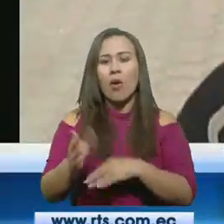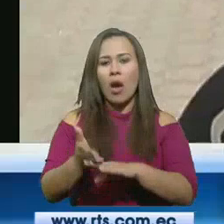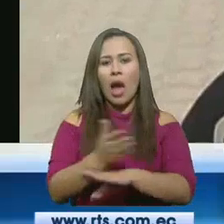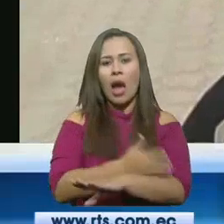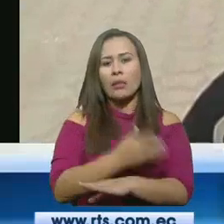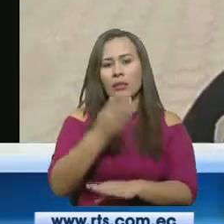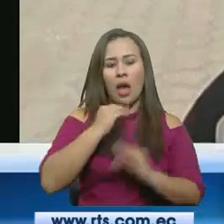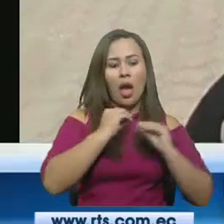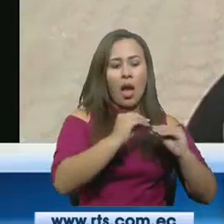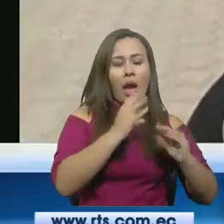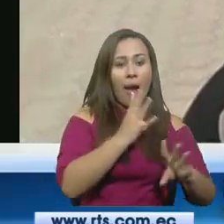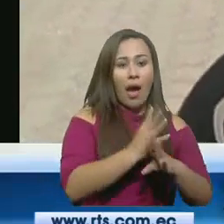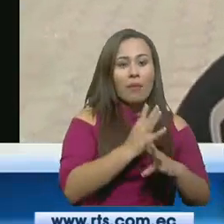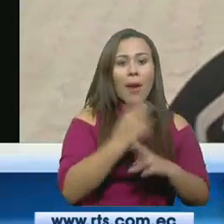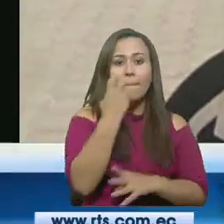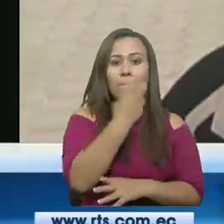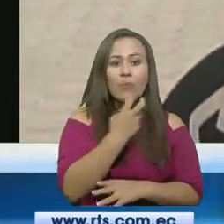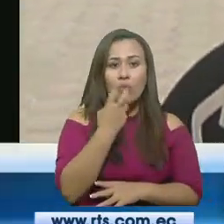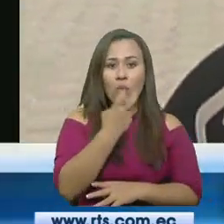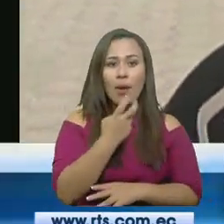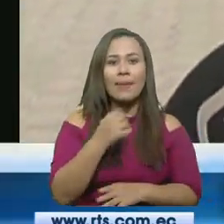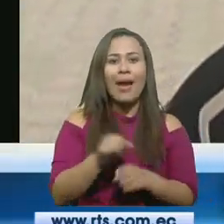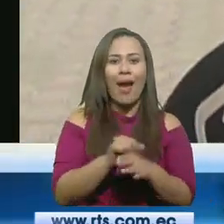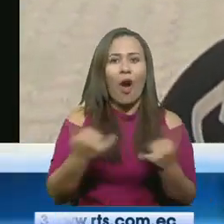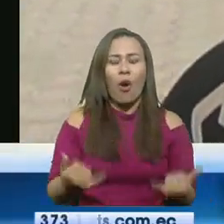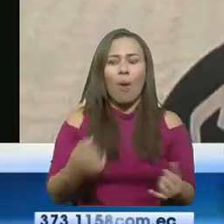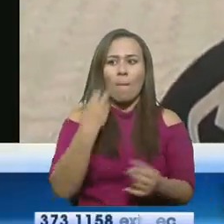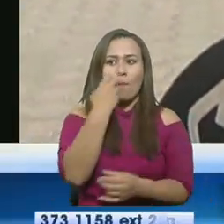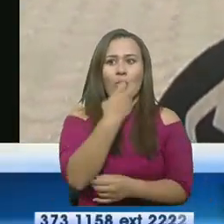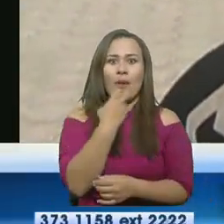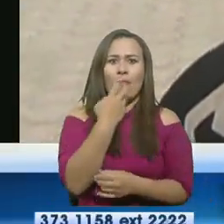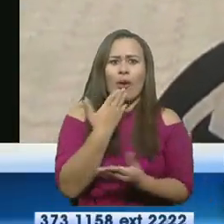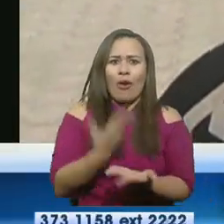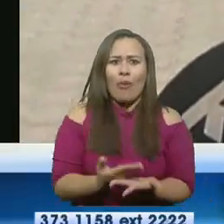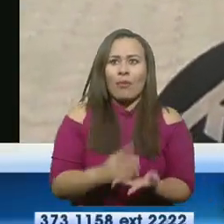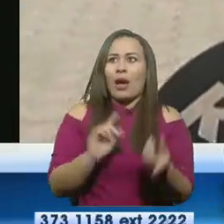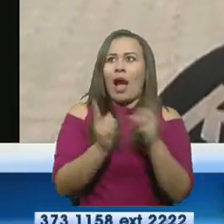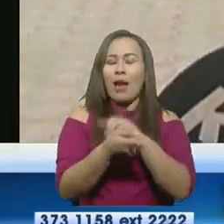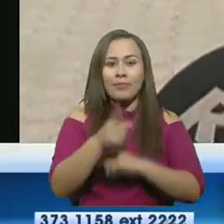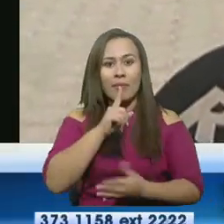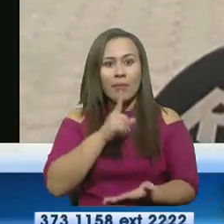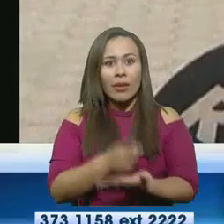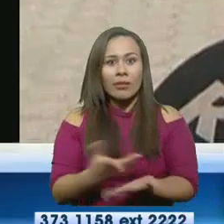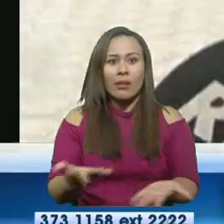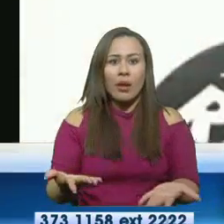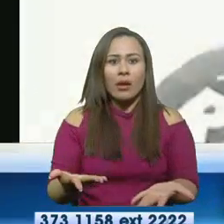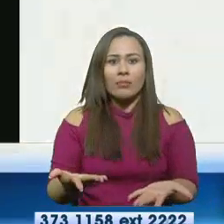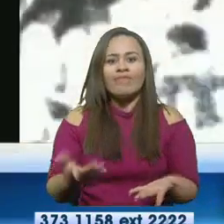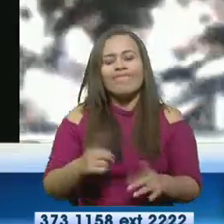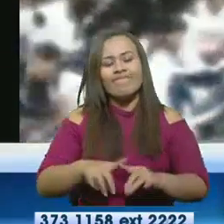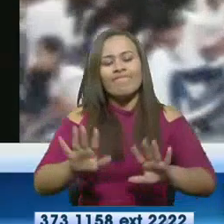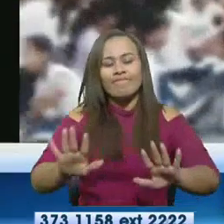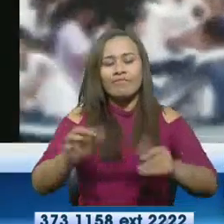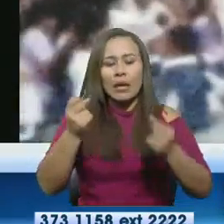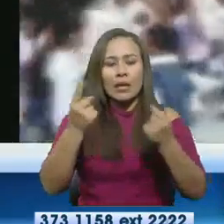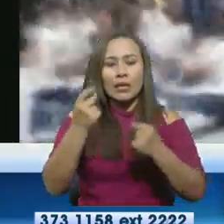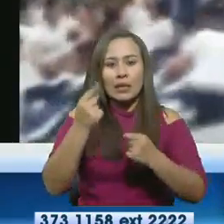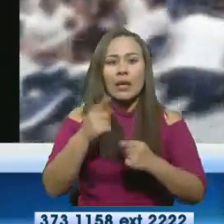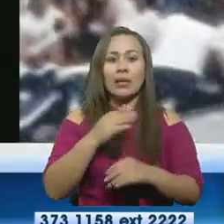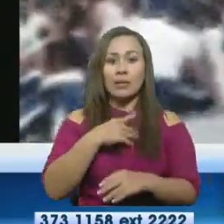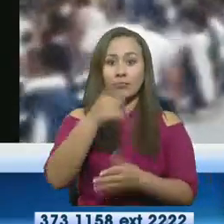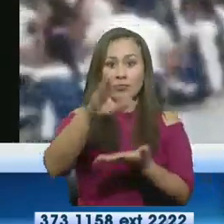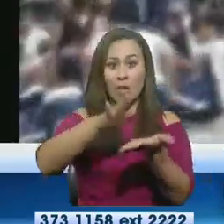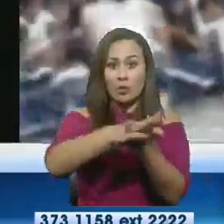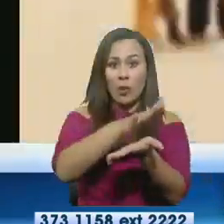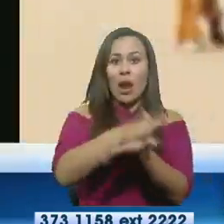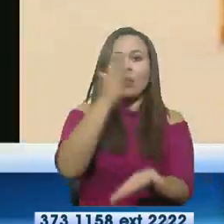día había un simulacro, pero a la final no se pudo realizar y pues ocurrió esto. Las clases fueron suspendidas